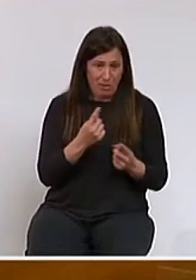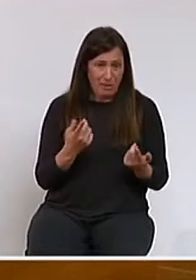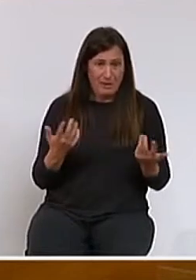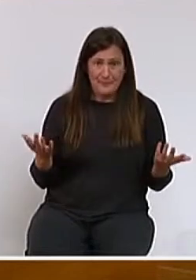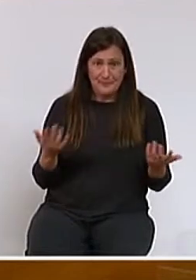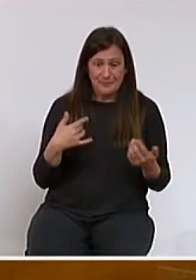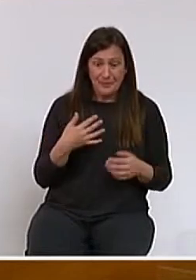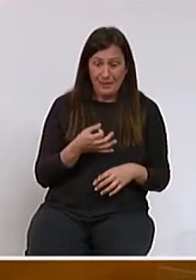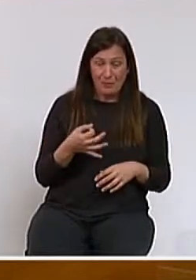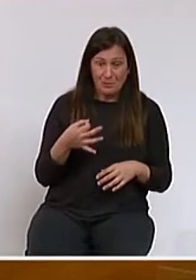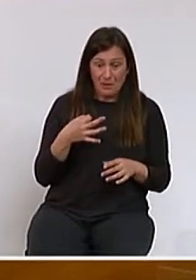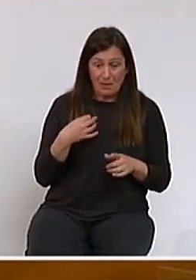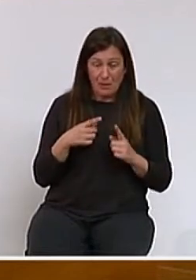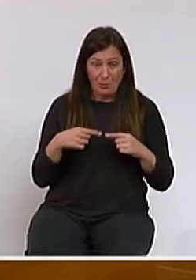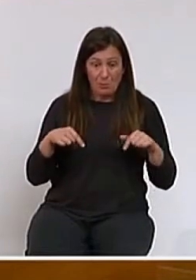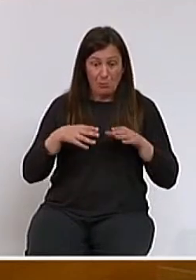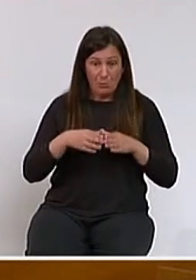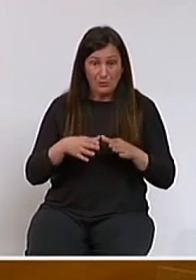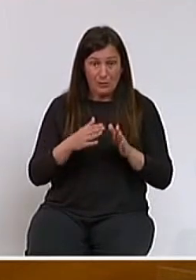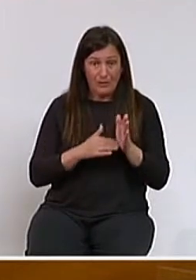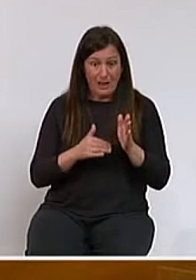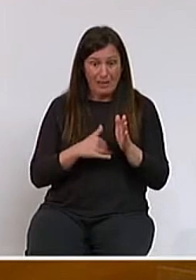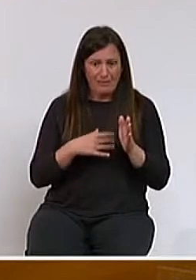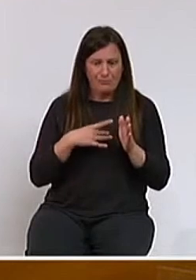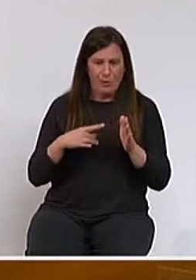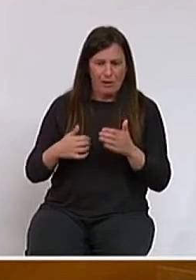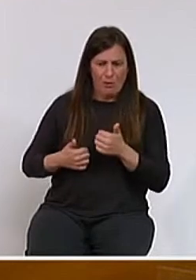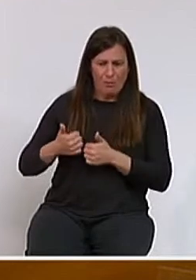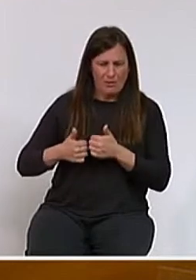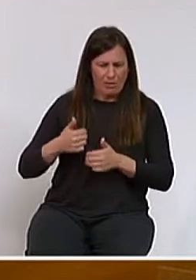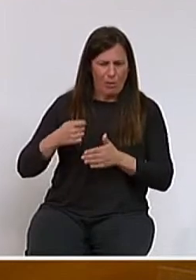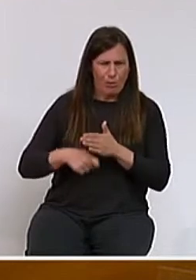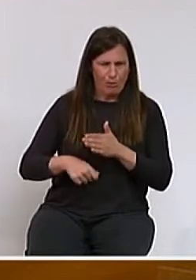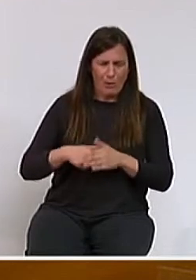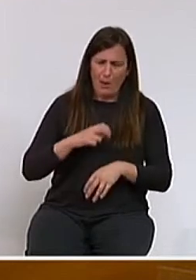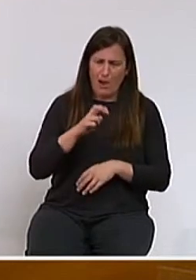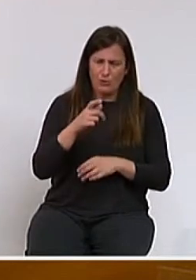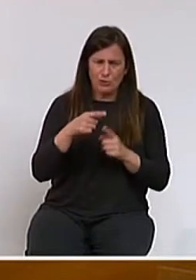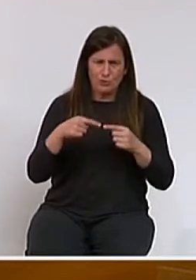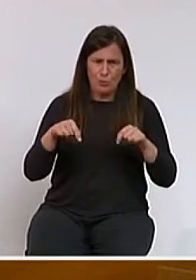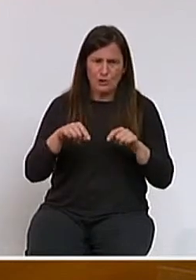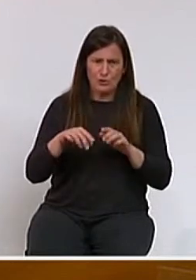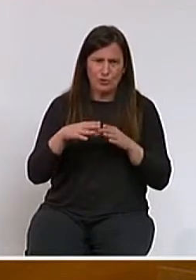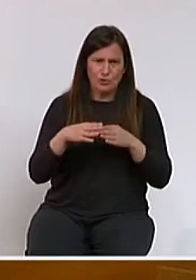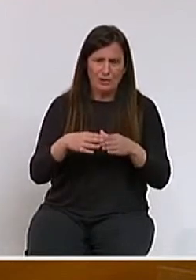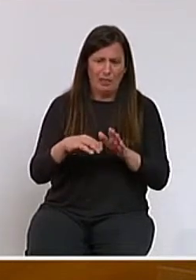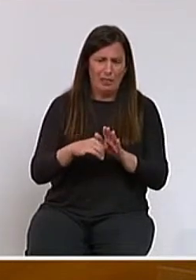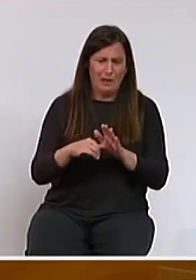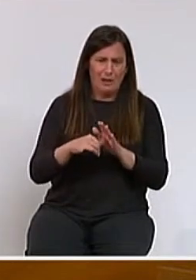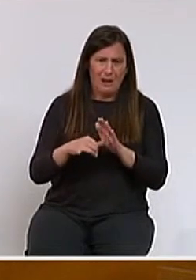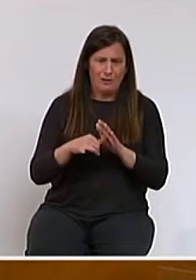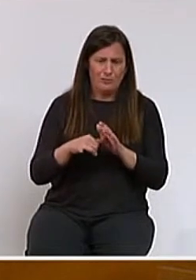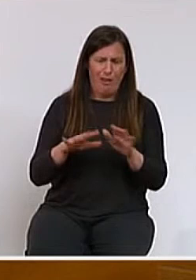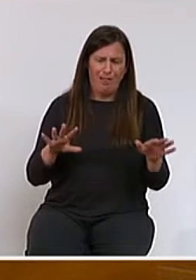la efectividad del puerto de Valencia puede suponer una dura competencia para otros puertos cercanos que no ven en él un